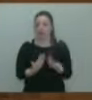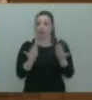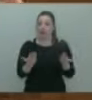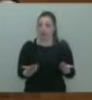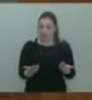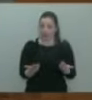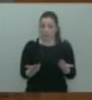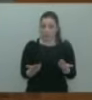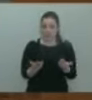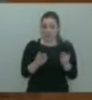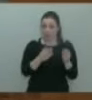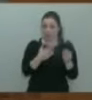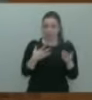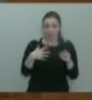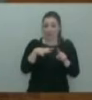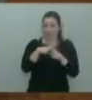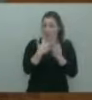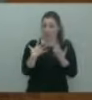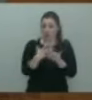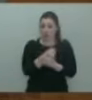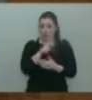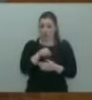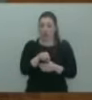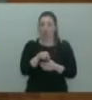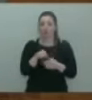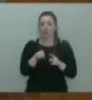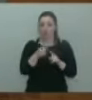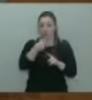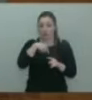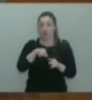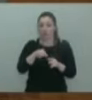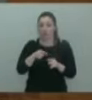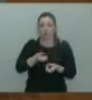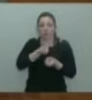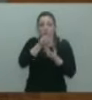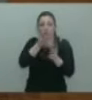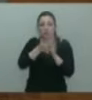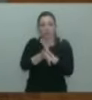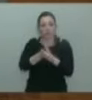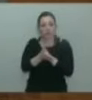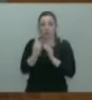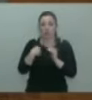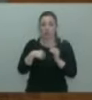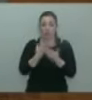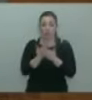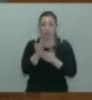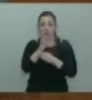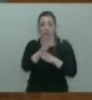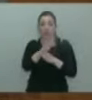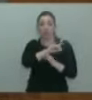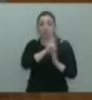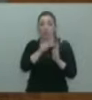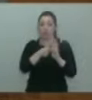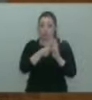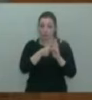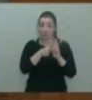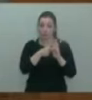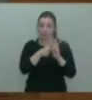estas circunstancias son las que ponemos de relieve en el primer punto de la moción. Un primer punto de la